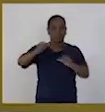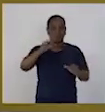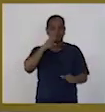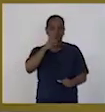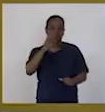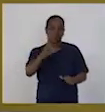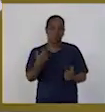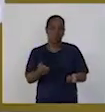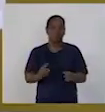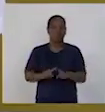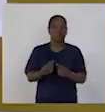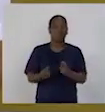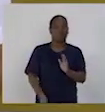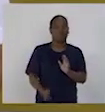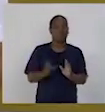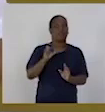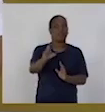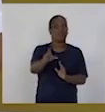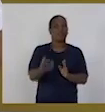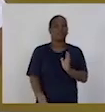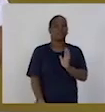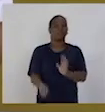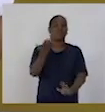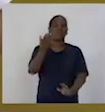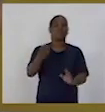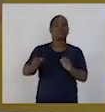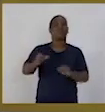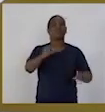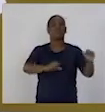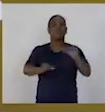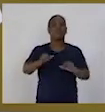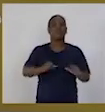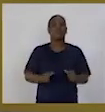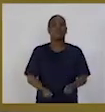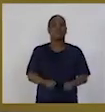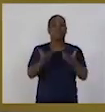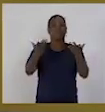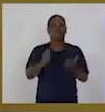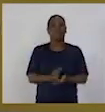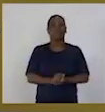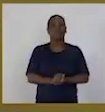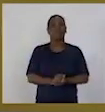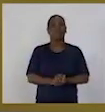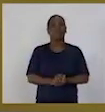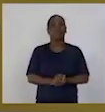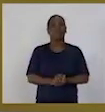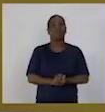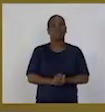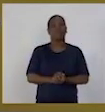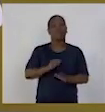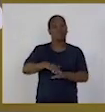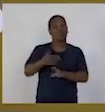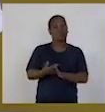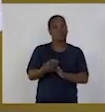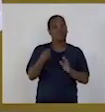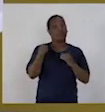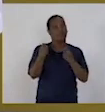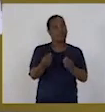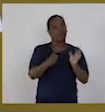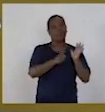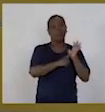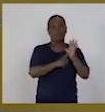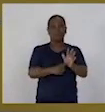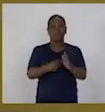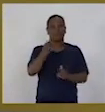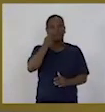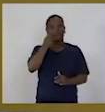al final aumentaría la velocidad de las reacciones. Es igual que dimos la referencia, al igual que la concentración, vimos